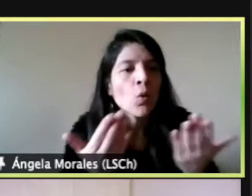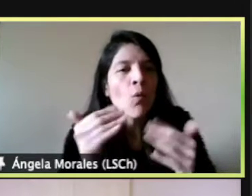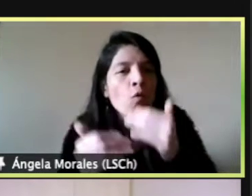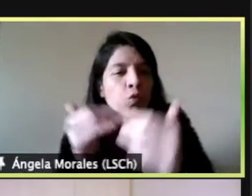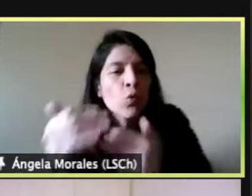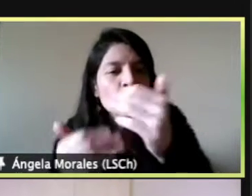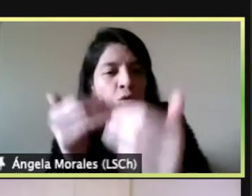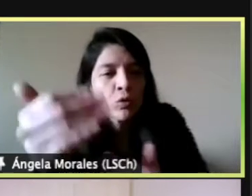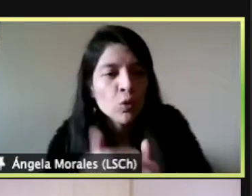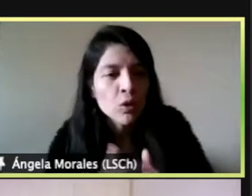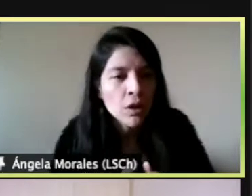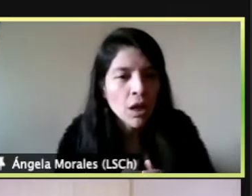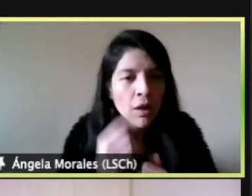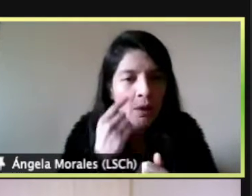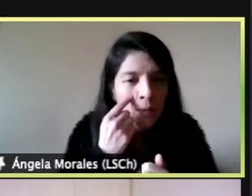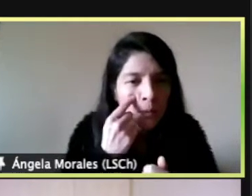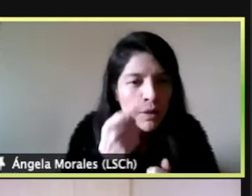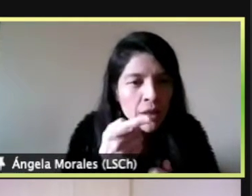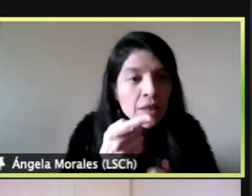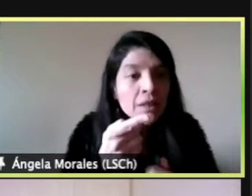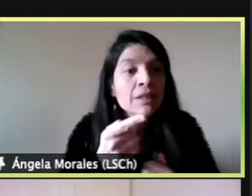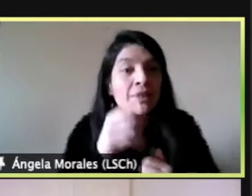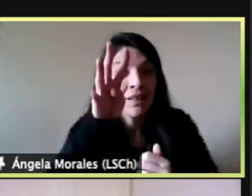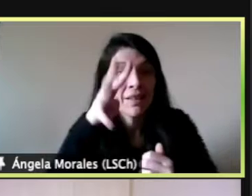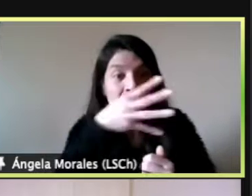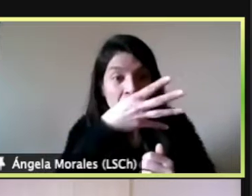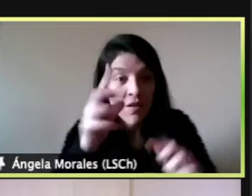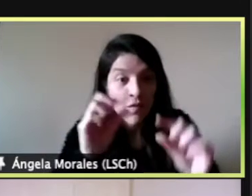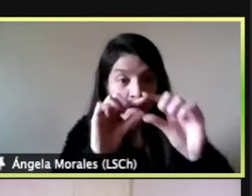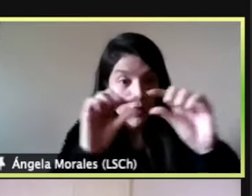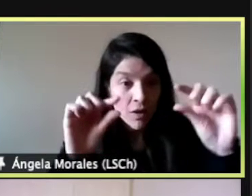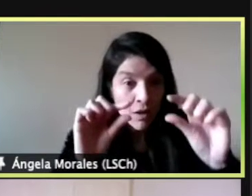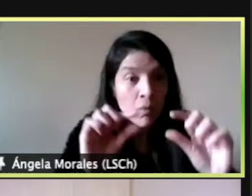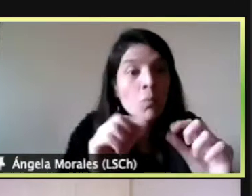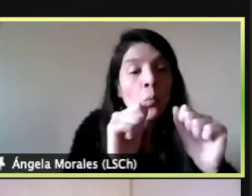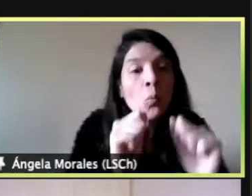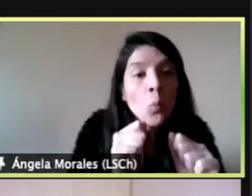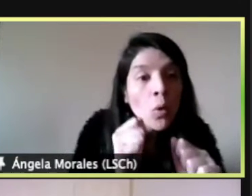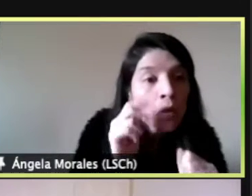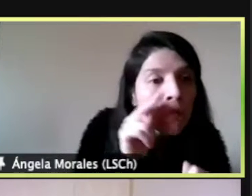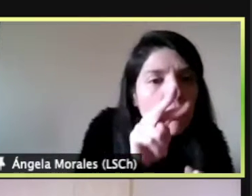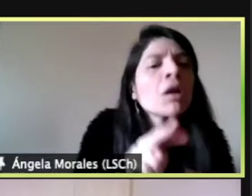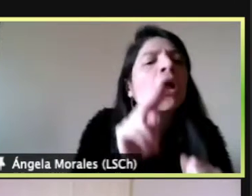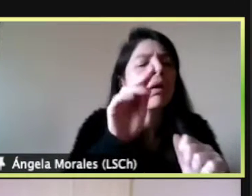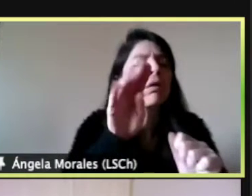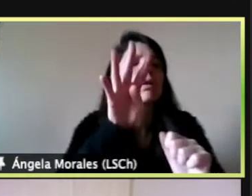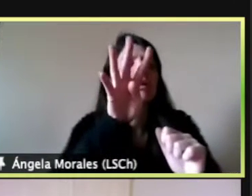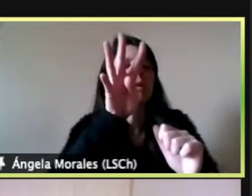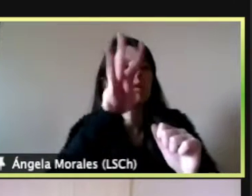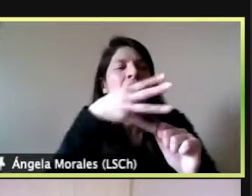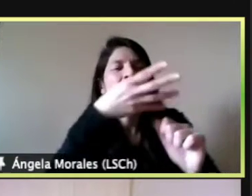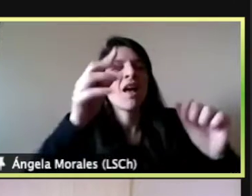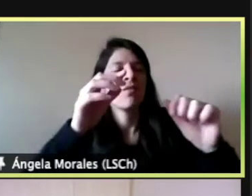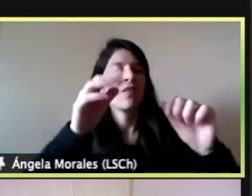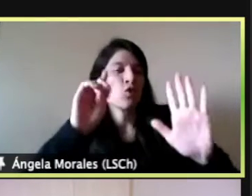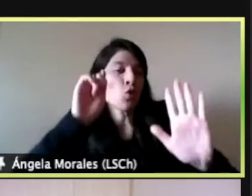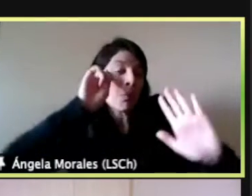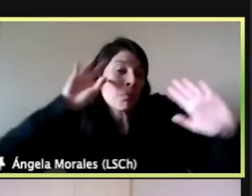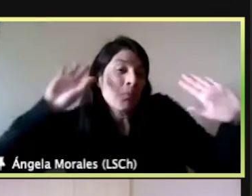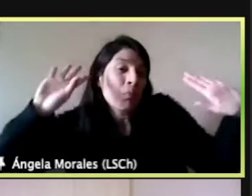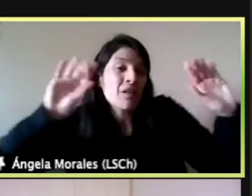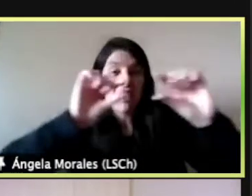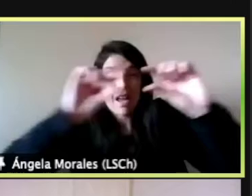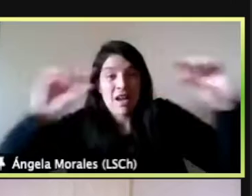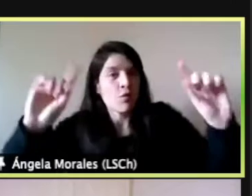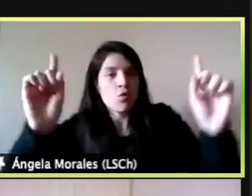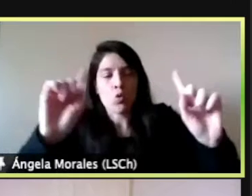tabla uno podría decir que es una tabla horizontal porque se ven así alargadas, pero no, esta tabla es vertical. ¿Por